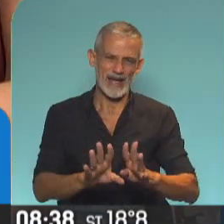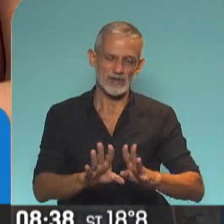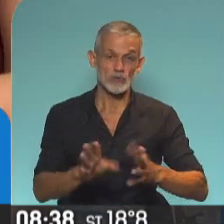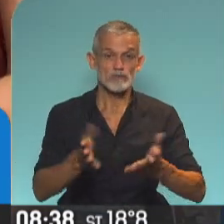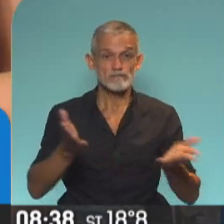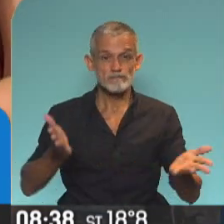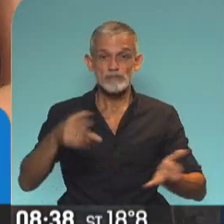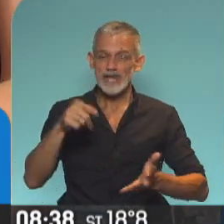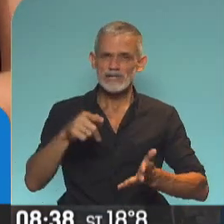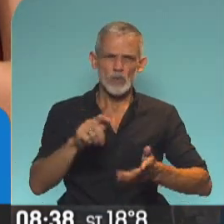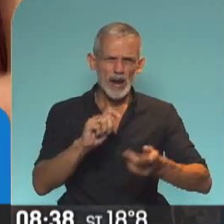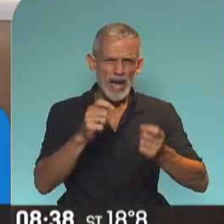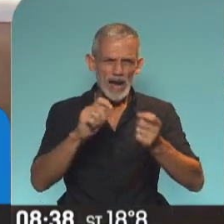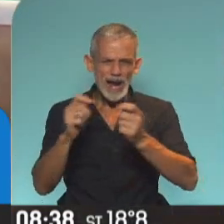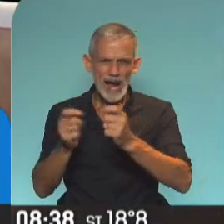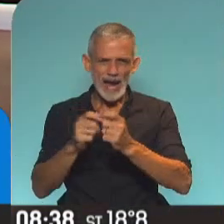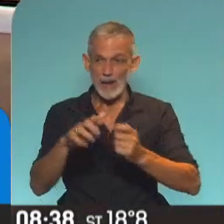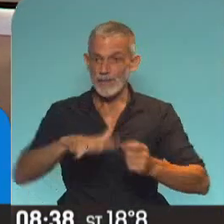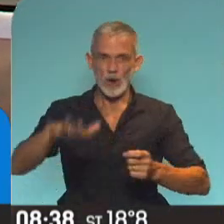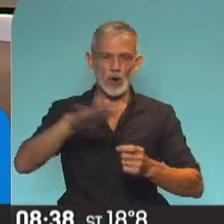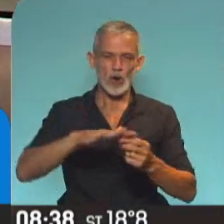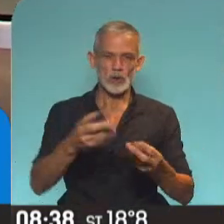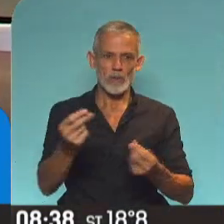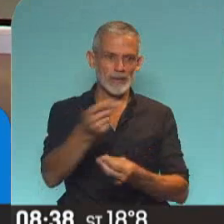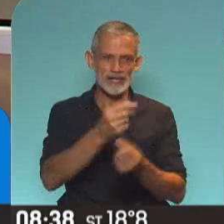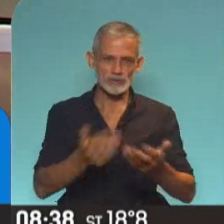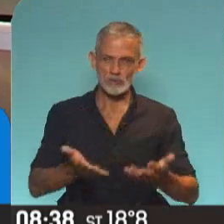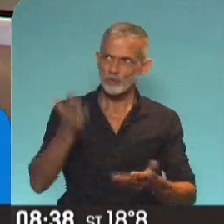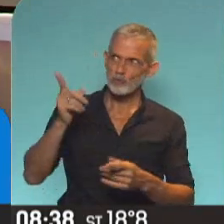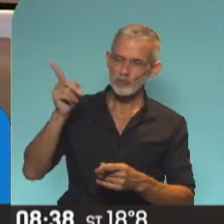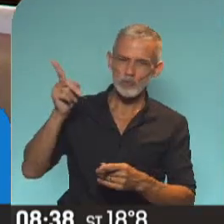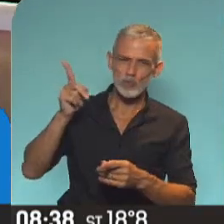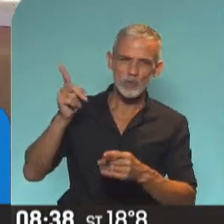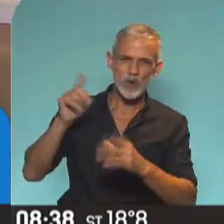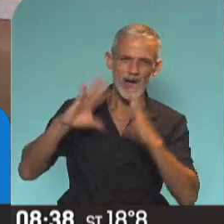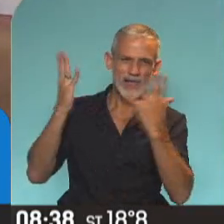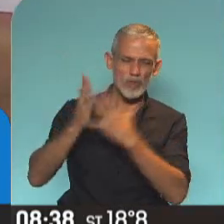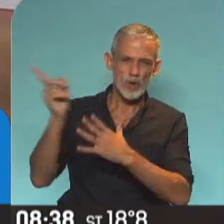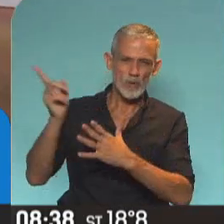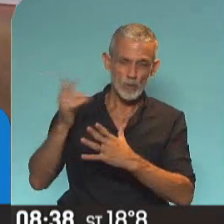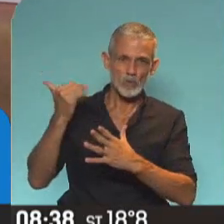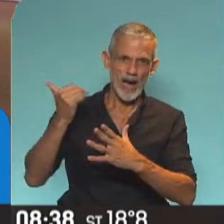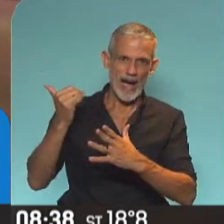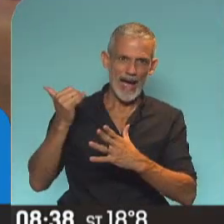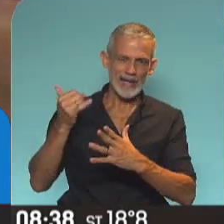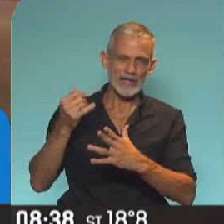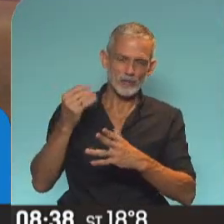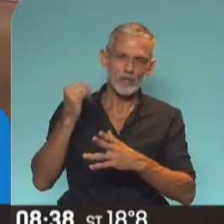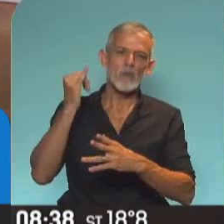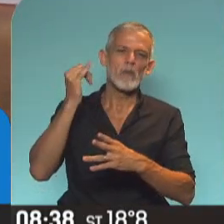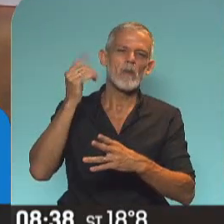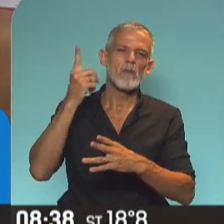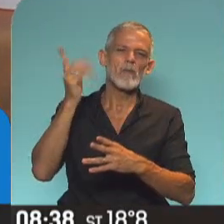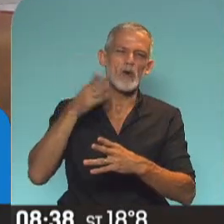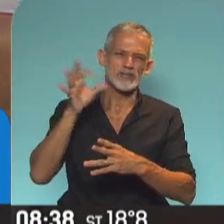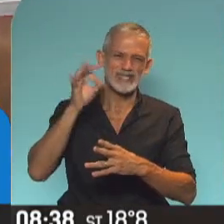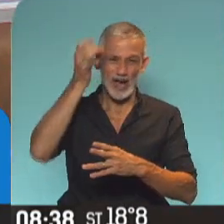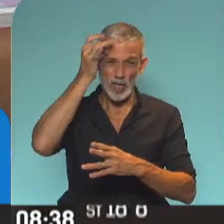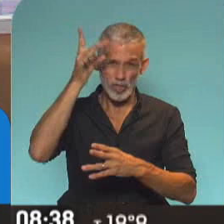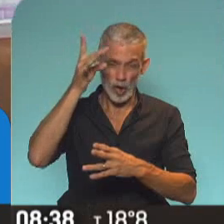a 70 y en el mercado internacional voy a vender a 70. Si yo accedo a 100, voy a querer vender a 100 en el mercado internacional.